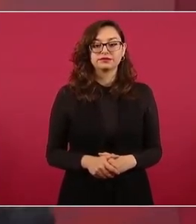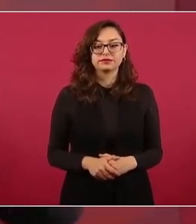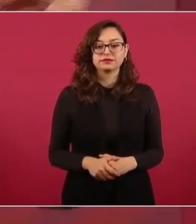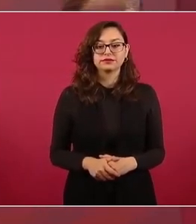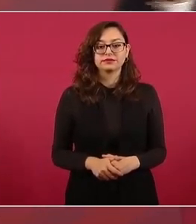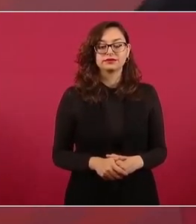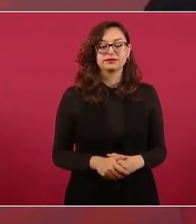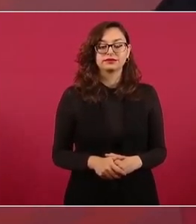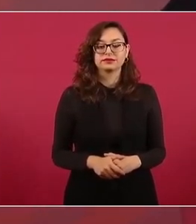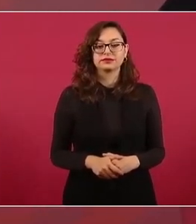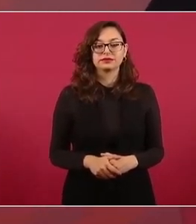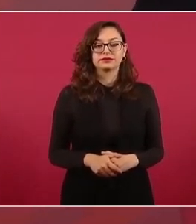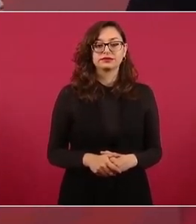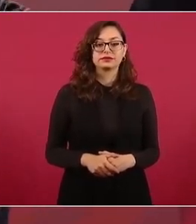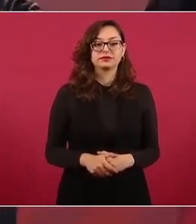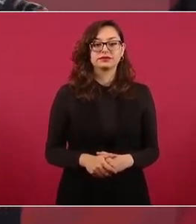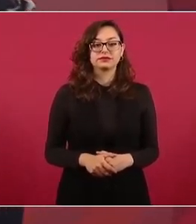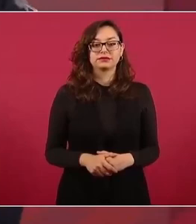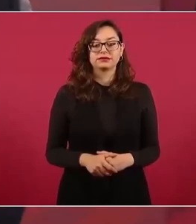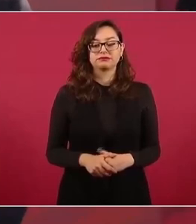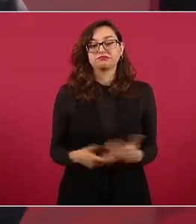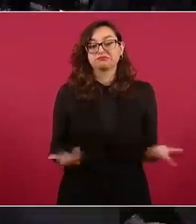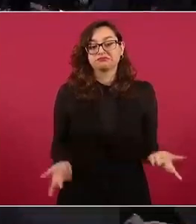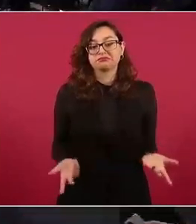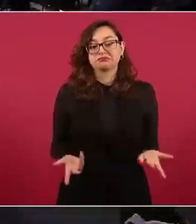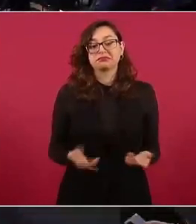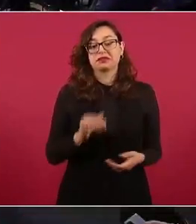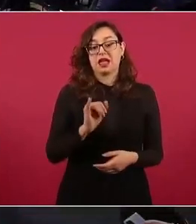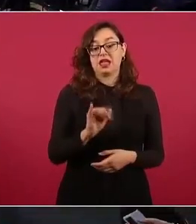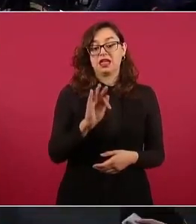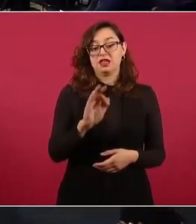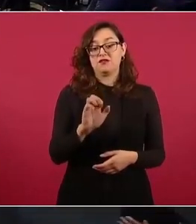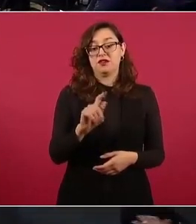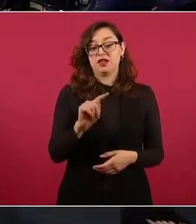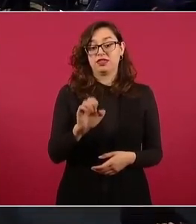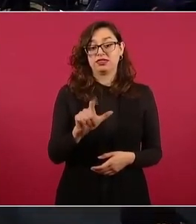de que el Instituto de la Telecomunicaciones, el IFETEL,